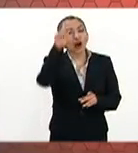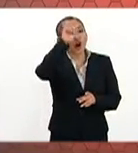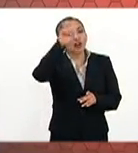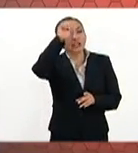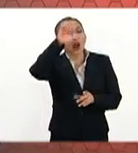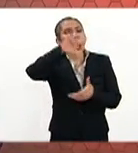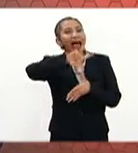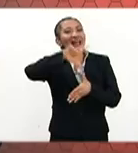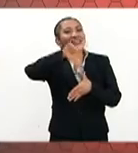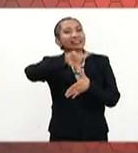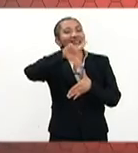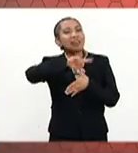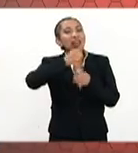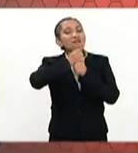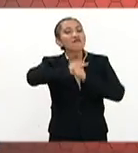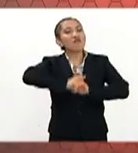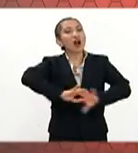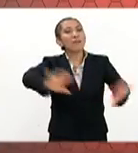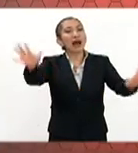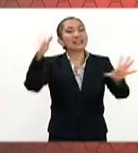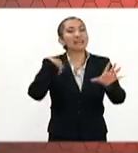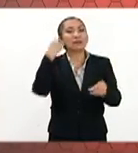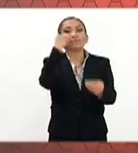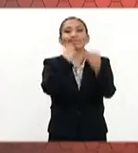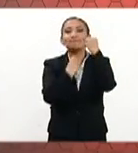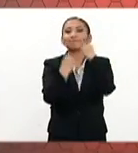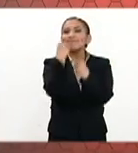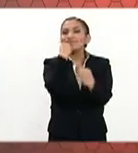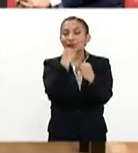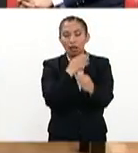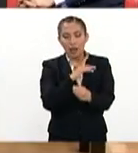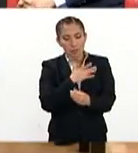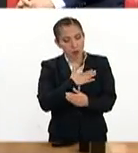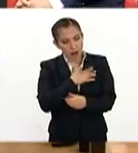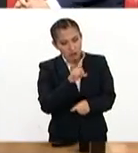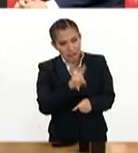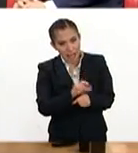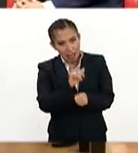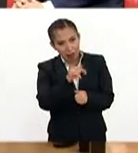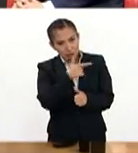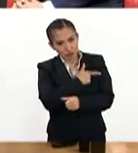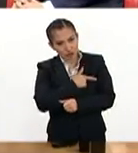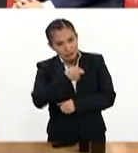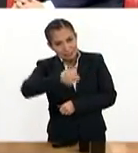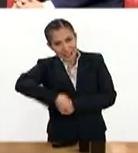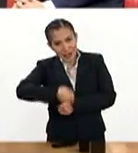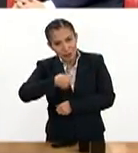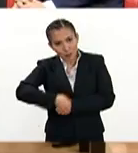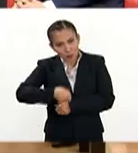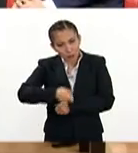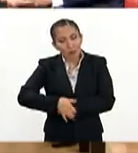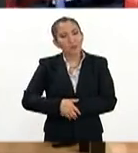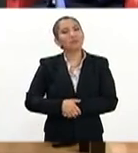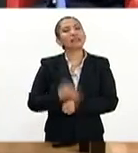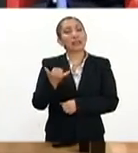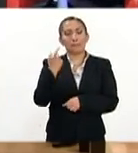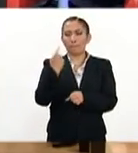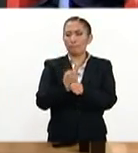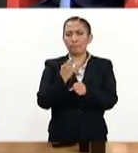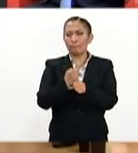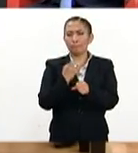Consejo Latinoamericano de Información Alimentaria. Laura, muy buenos días. Es un placer saludarte. Y en